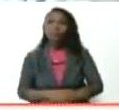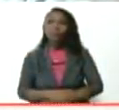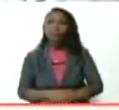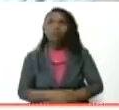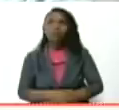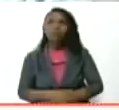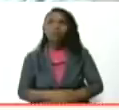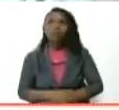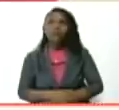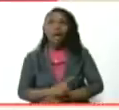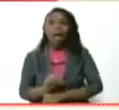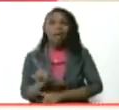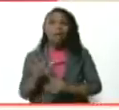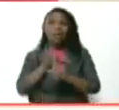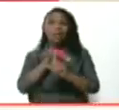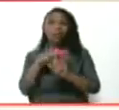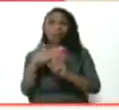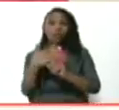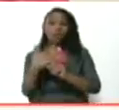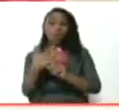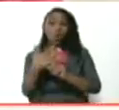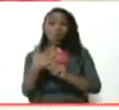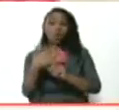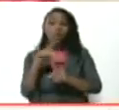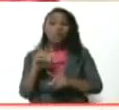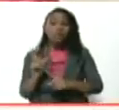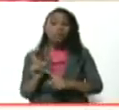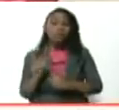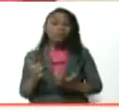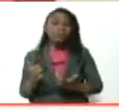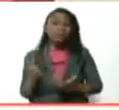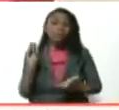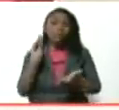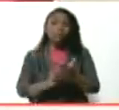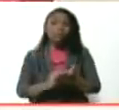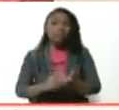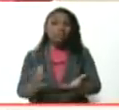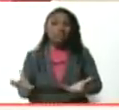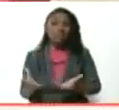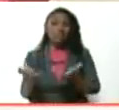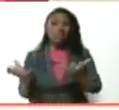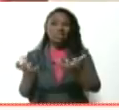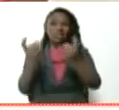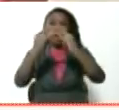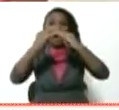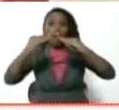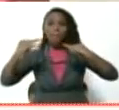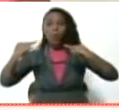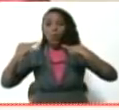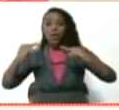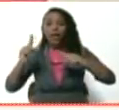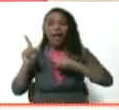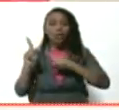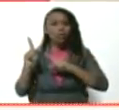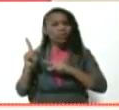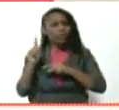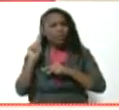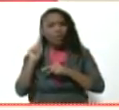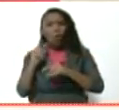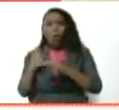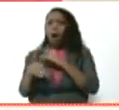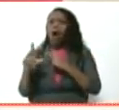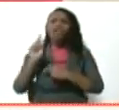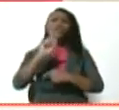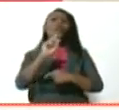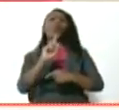esta situación de ponerle candela a estos galpones, inmediatamente salen ellos. No, voto,